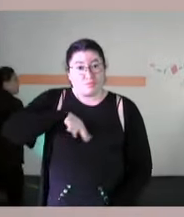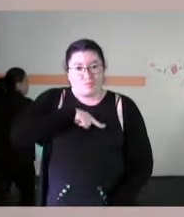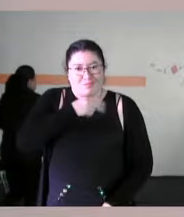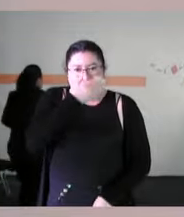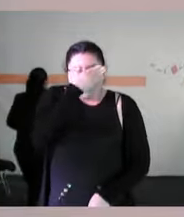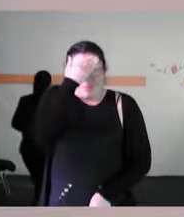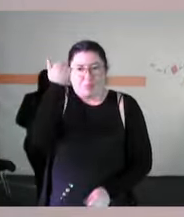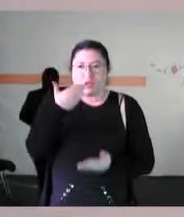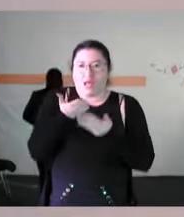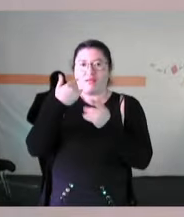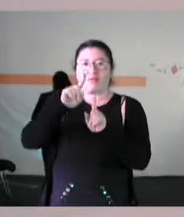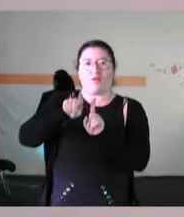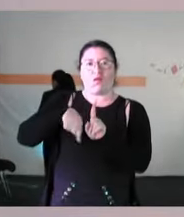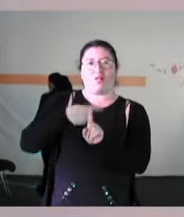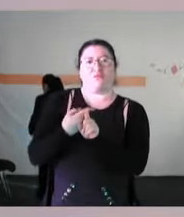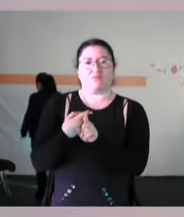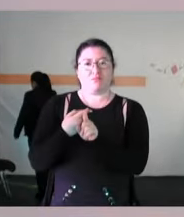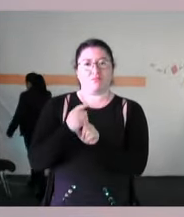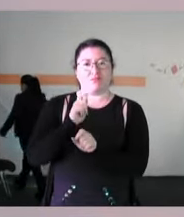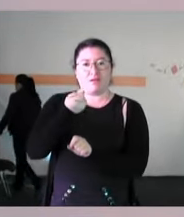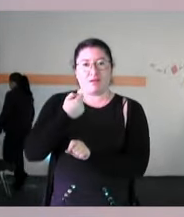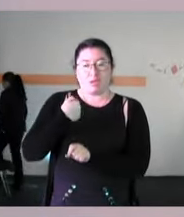víctima, no la propiciadora.